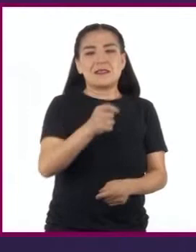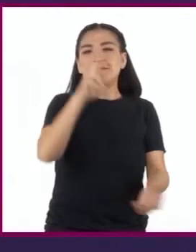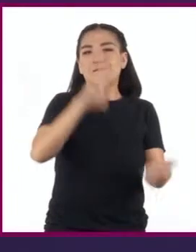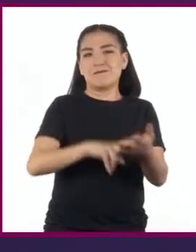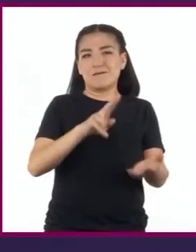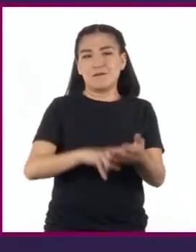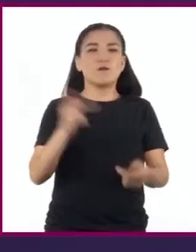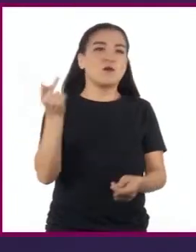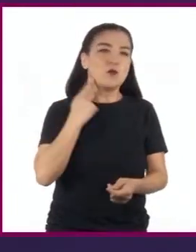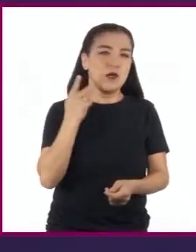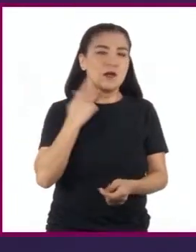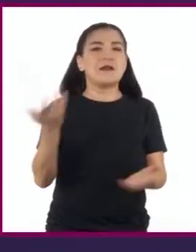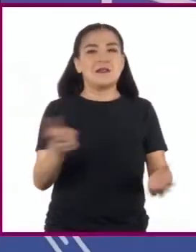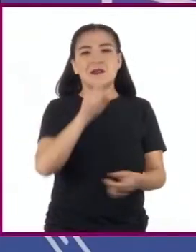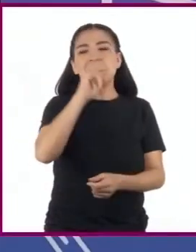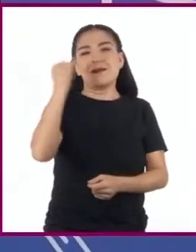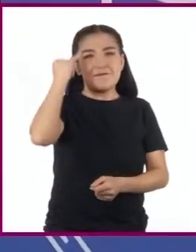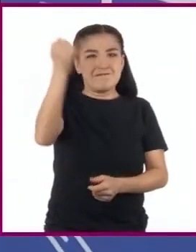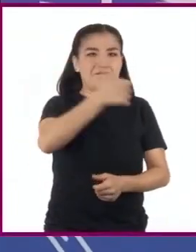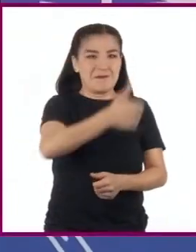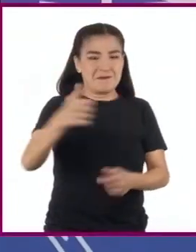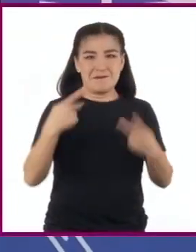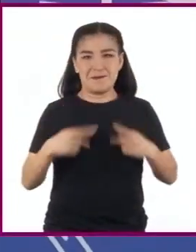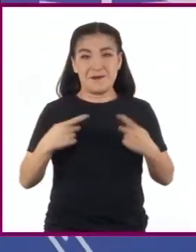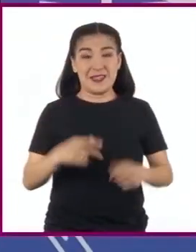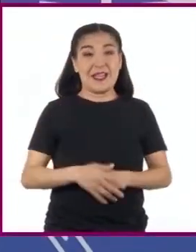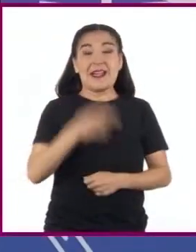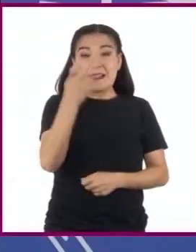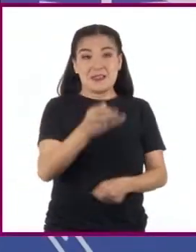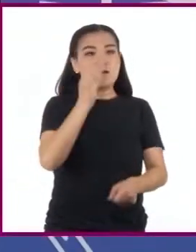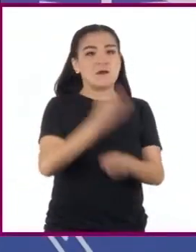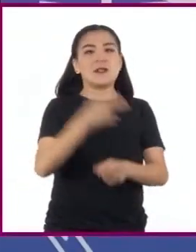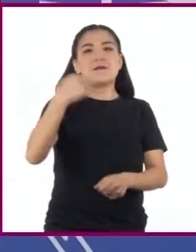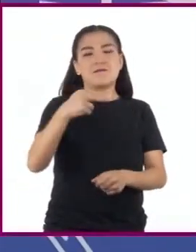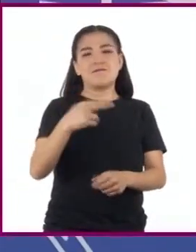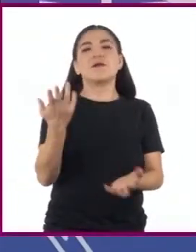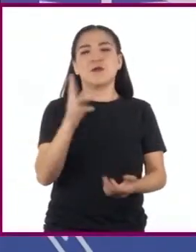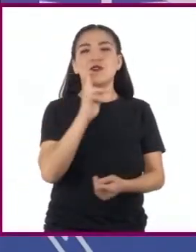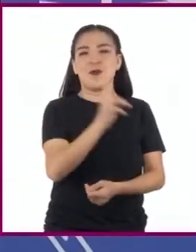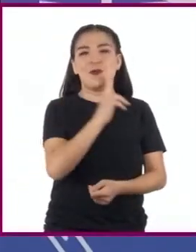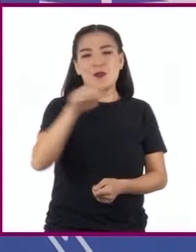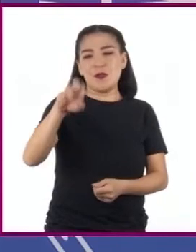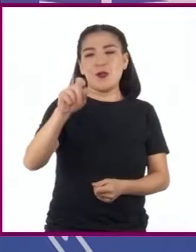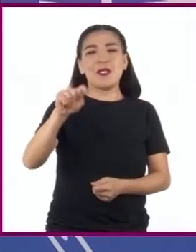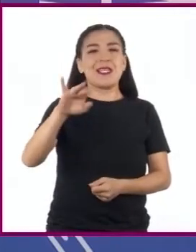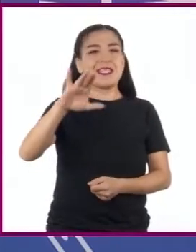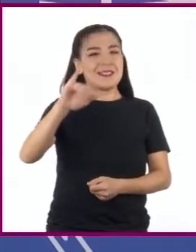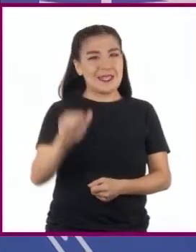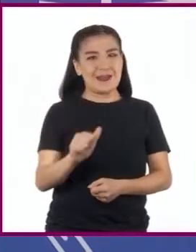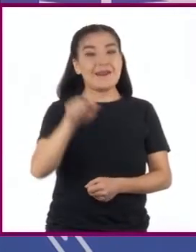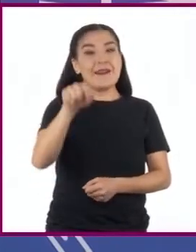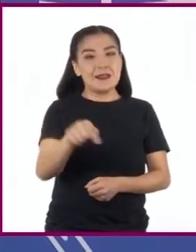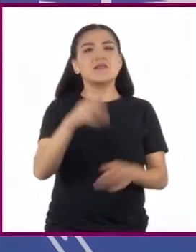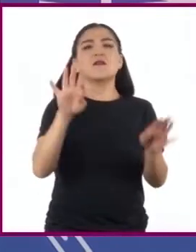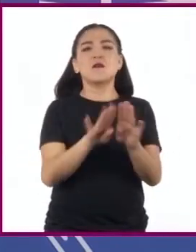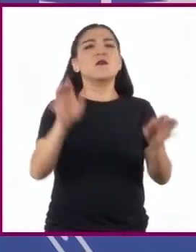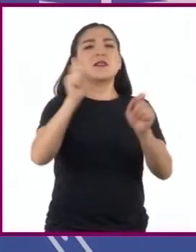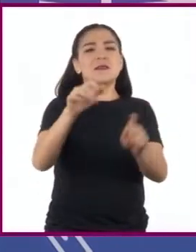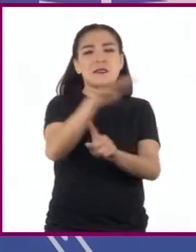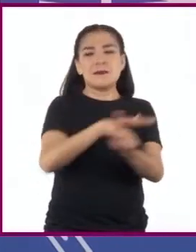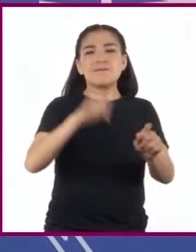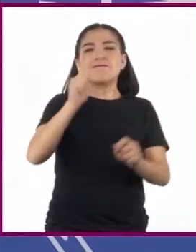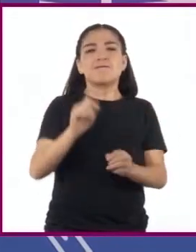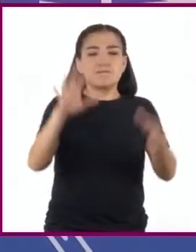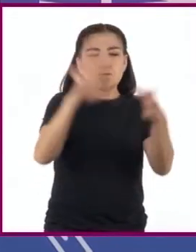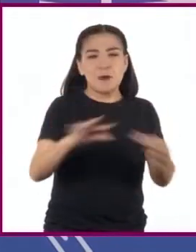valor político-ideológico. A este hecho se le llama noticia. La noticia es un relato oral o